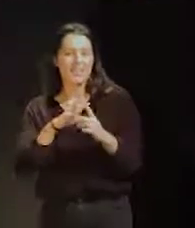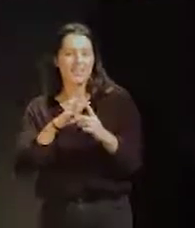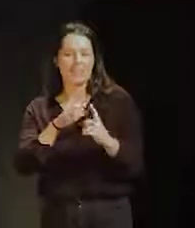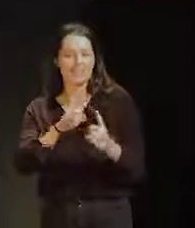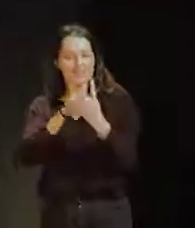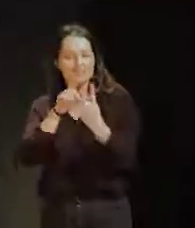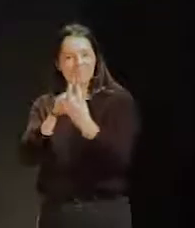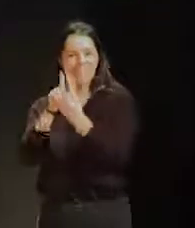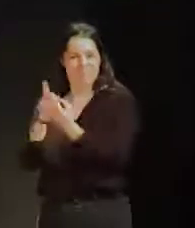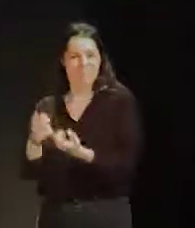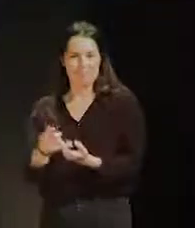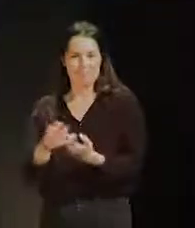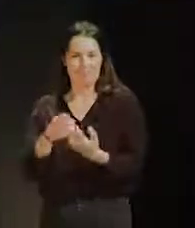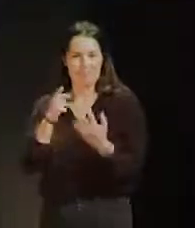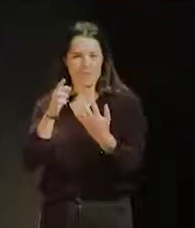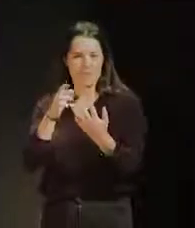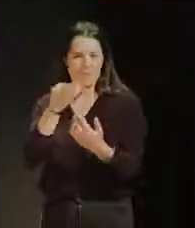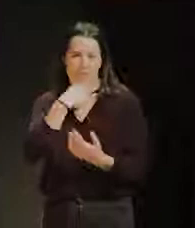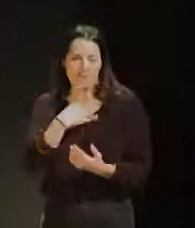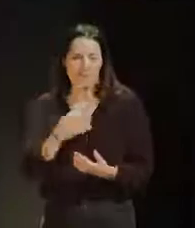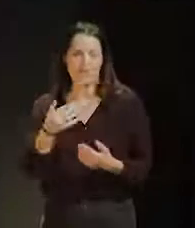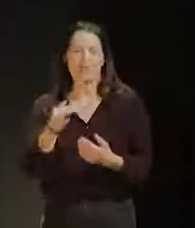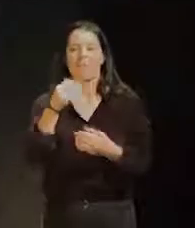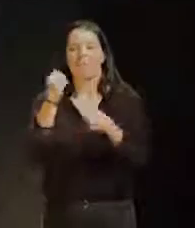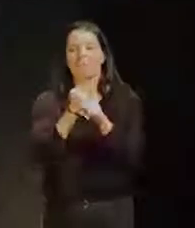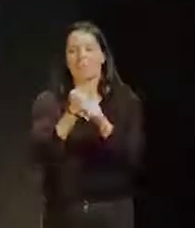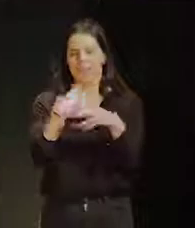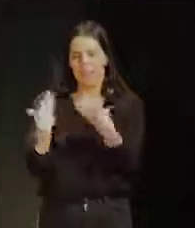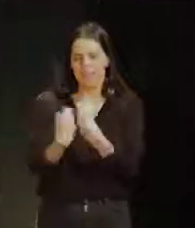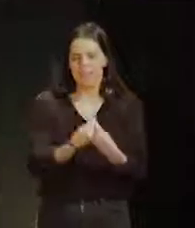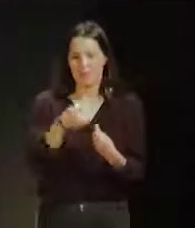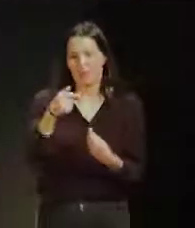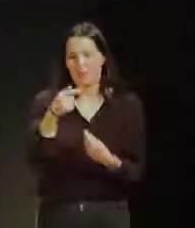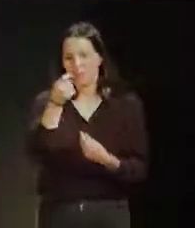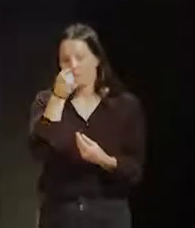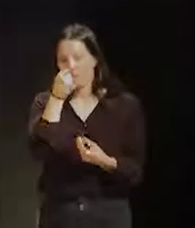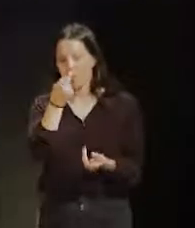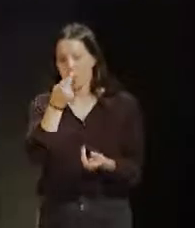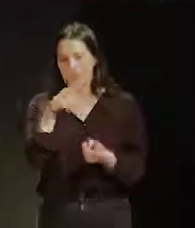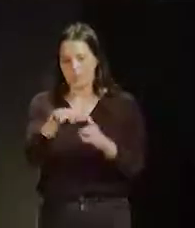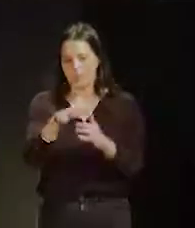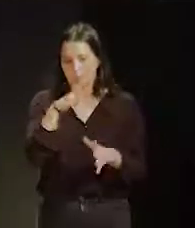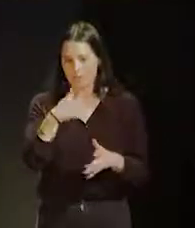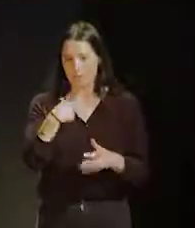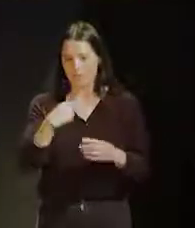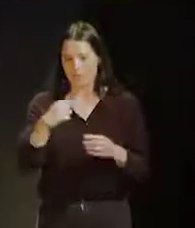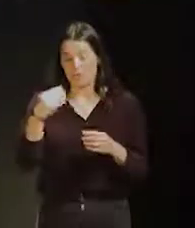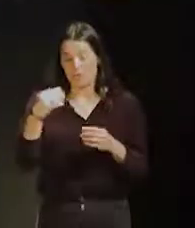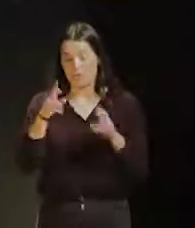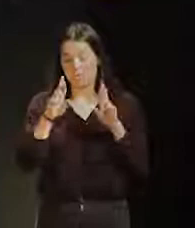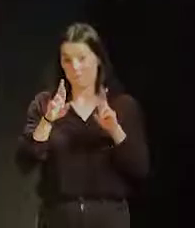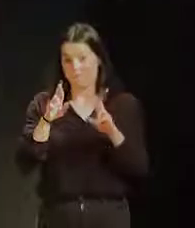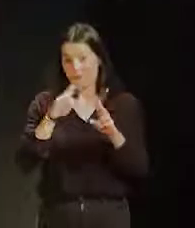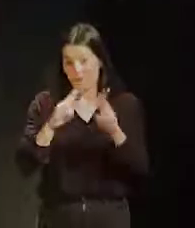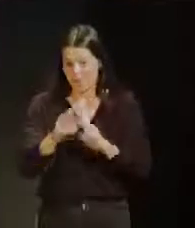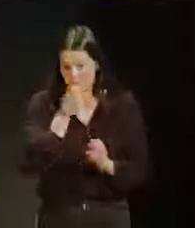encontrarnos y de trabajar juntos. Ese es un poco el momento. Espero de haber respondido. ¿Está bien